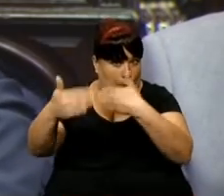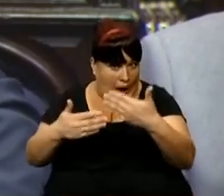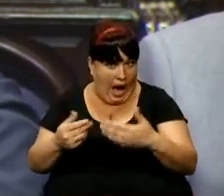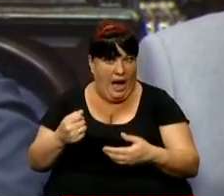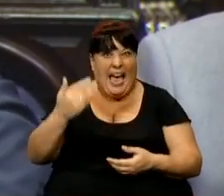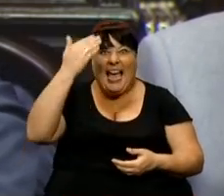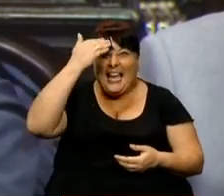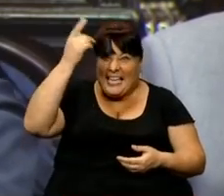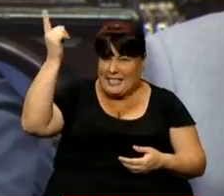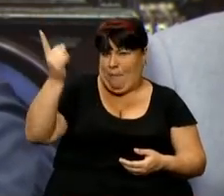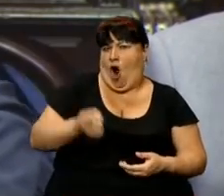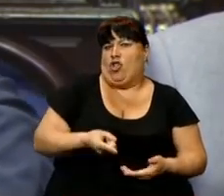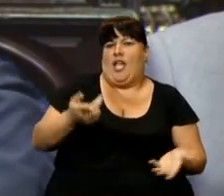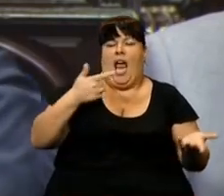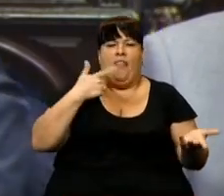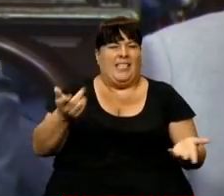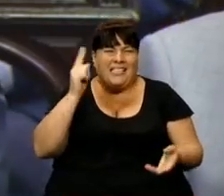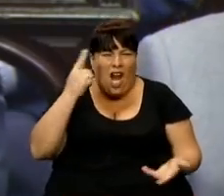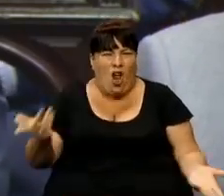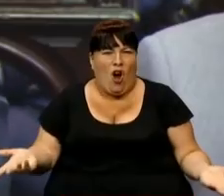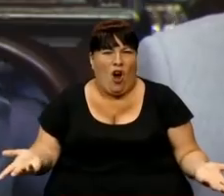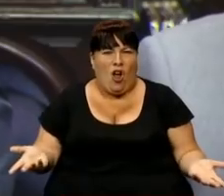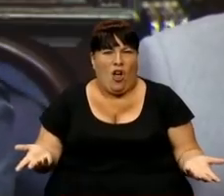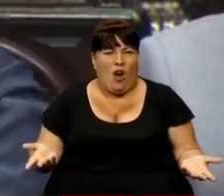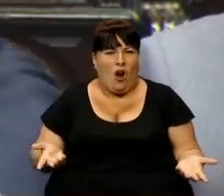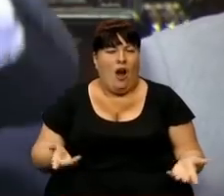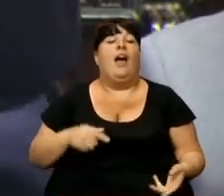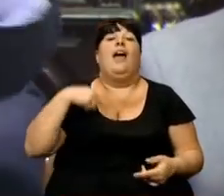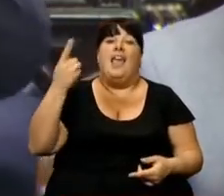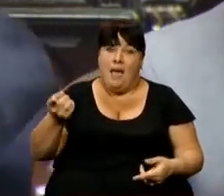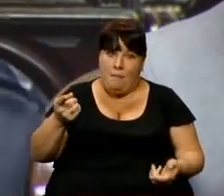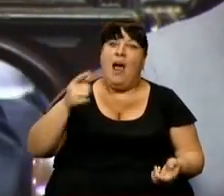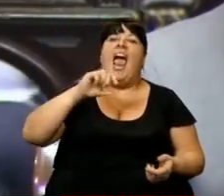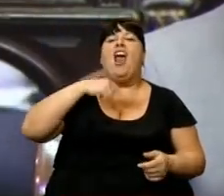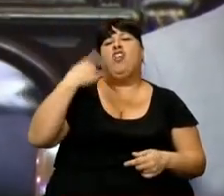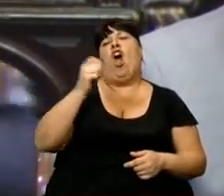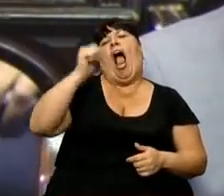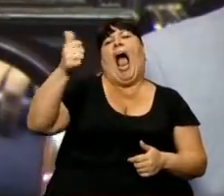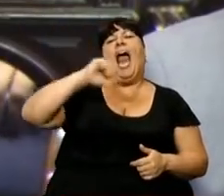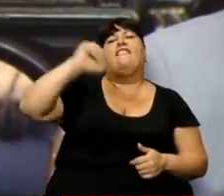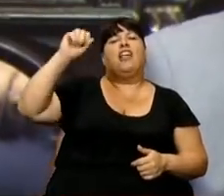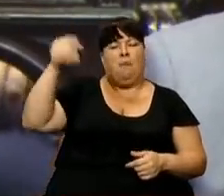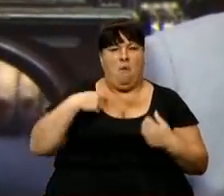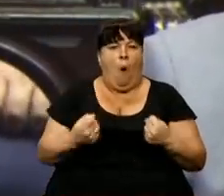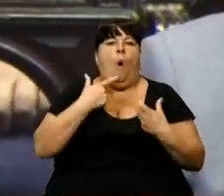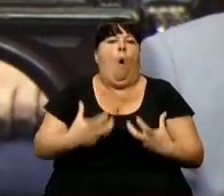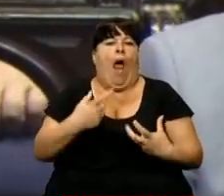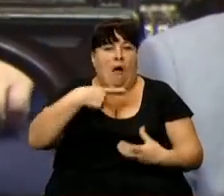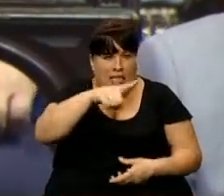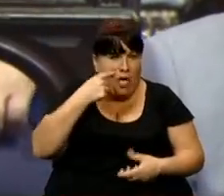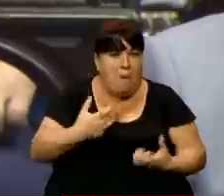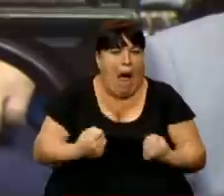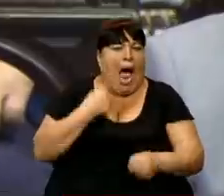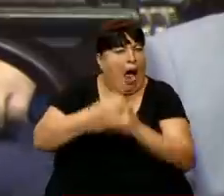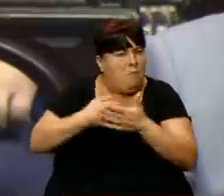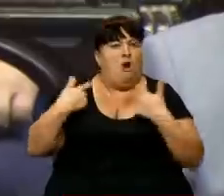al 15%, va a ser una locura. Y le vamos a ganar a la inflación y le vamos a poner huevo, como dicen los muchachos, y